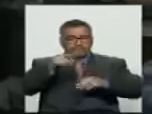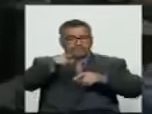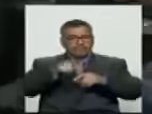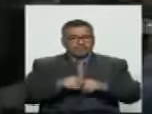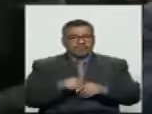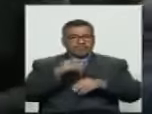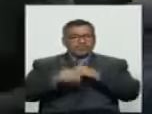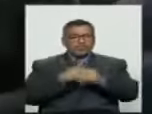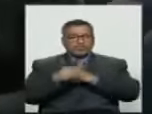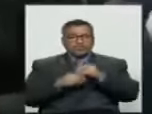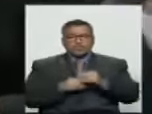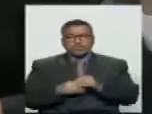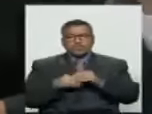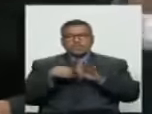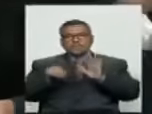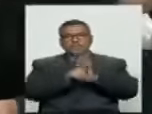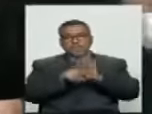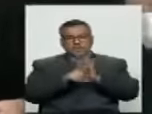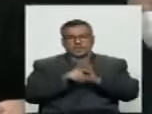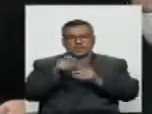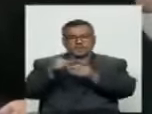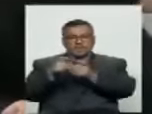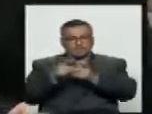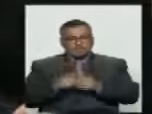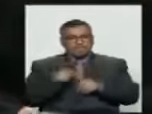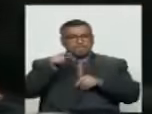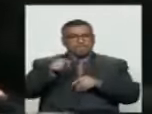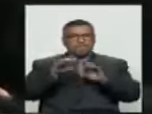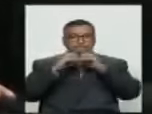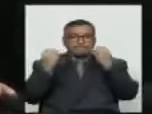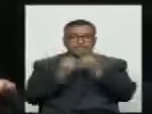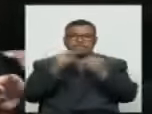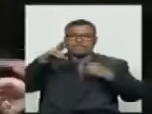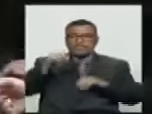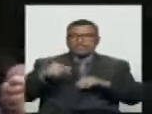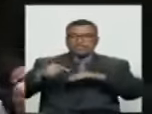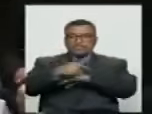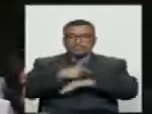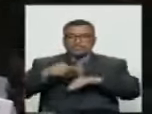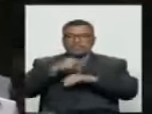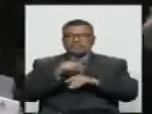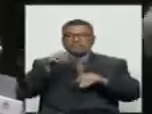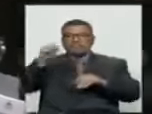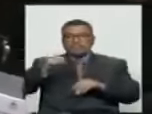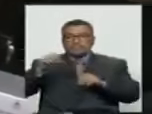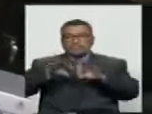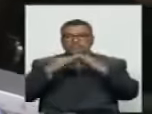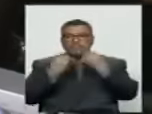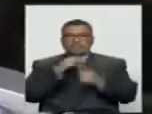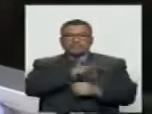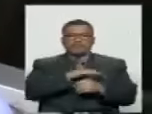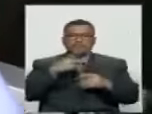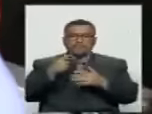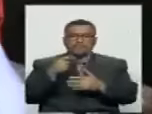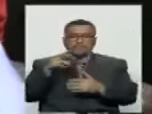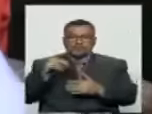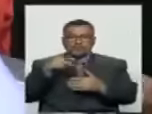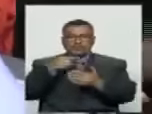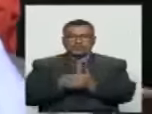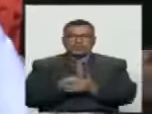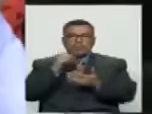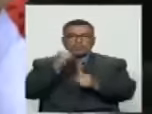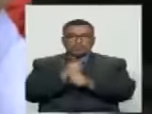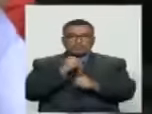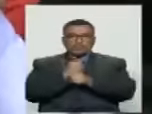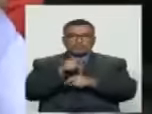en cumplimiento de la legislación tributaria. Las organizaciones no gubernamentales y organizaciones sociales sin fines de lucro que